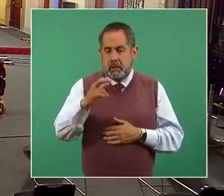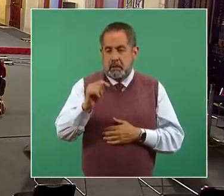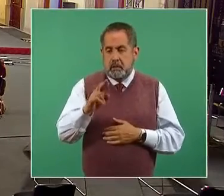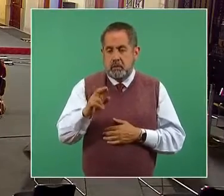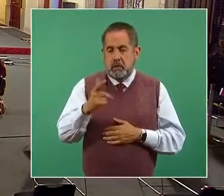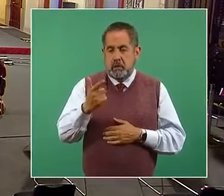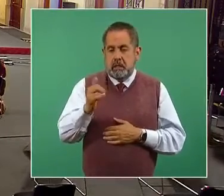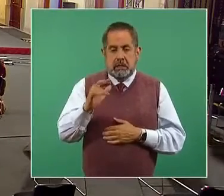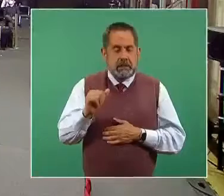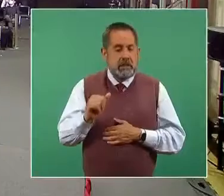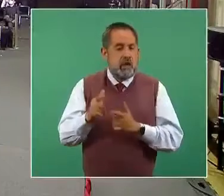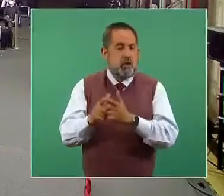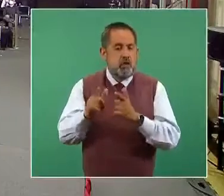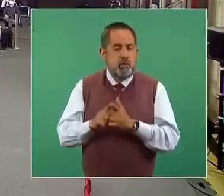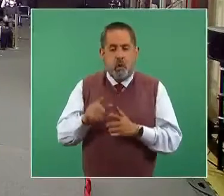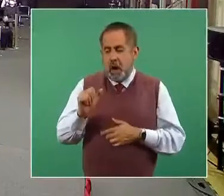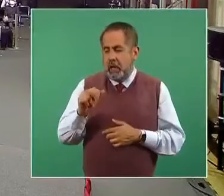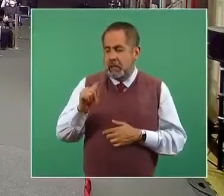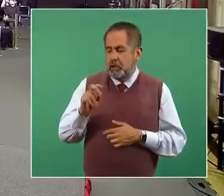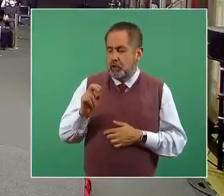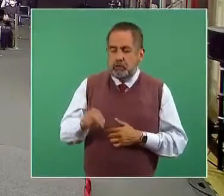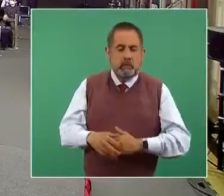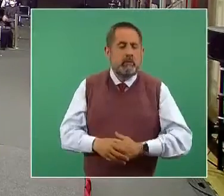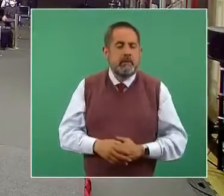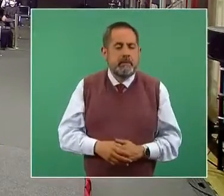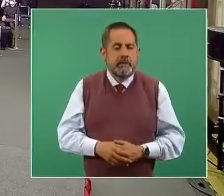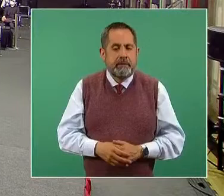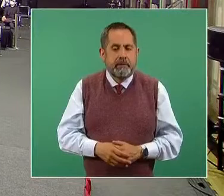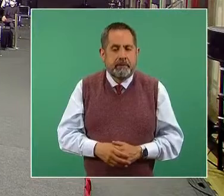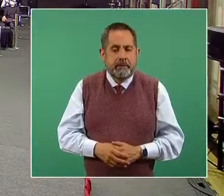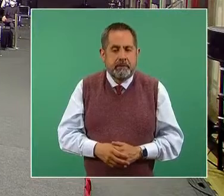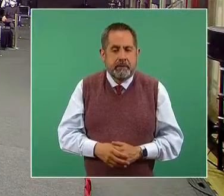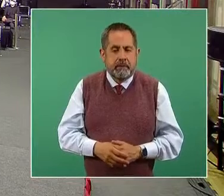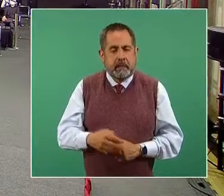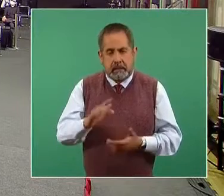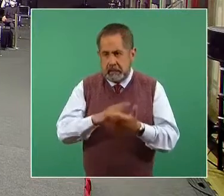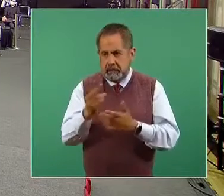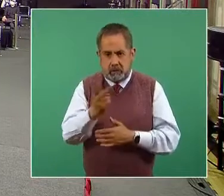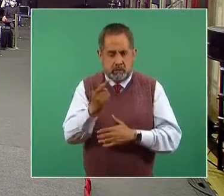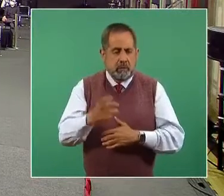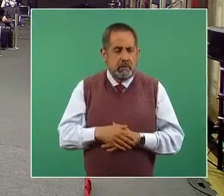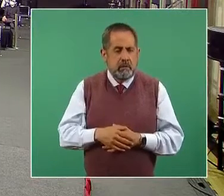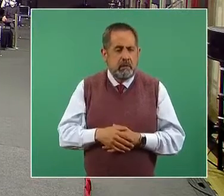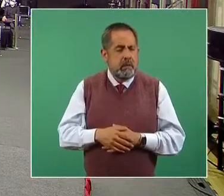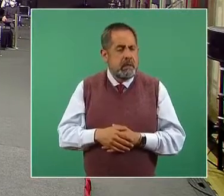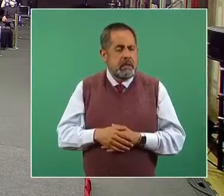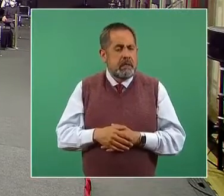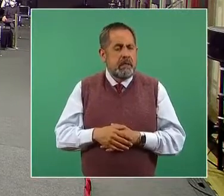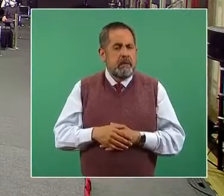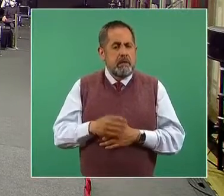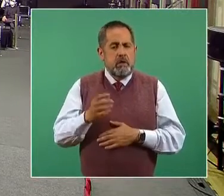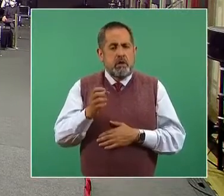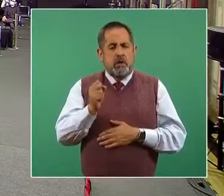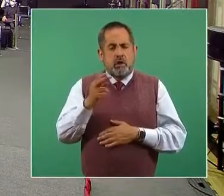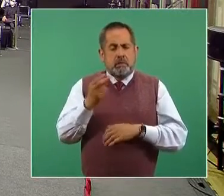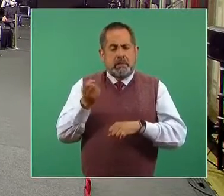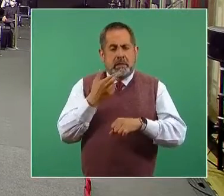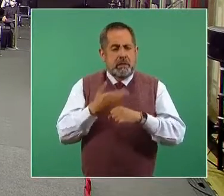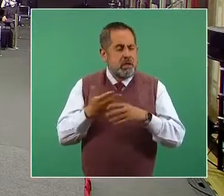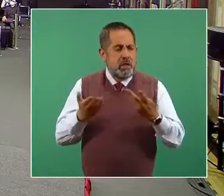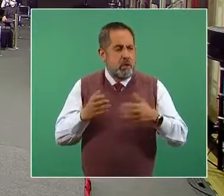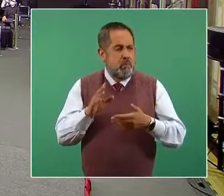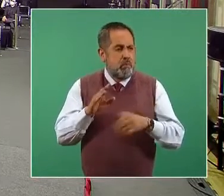de Grupo Cantón, Periódico Basta. Gracias a los dos, subsecretario. ¿Por qué los